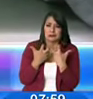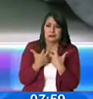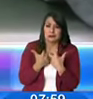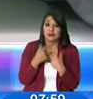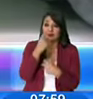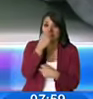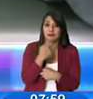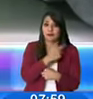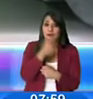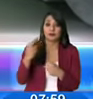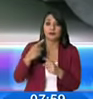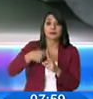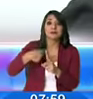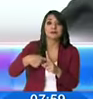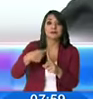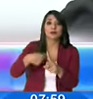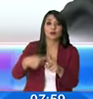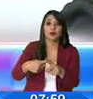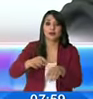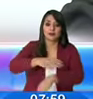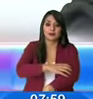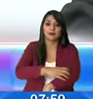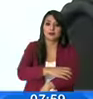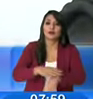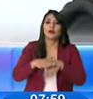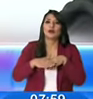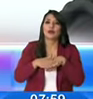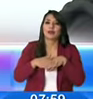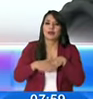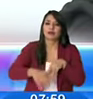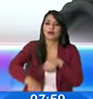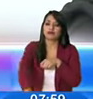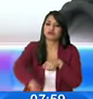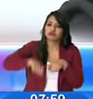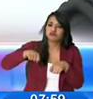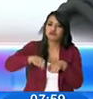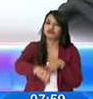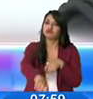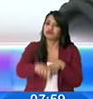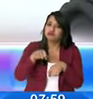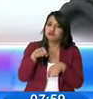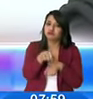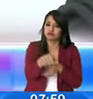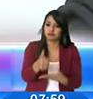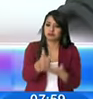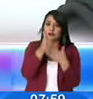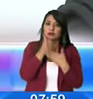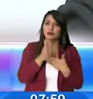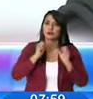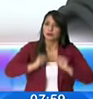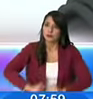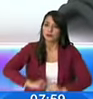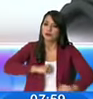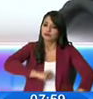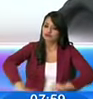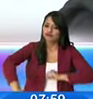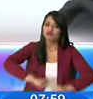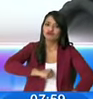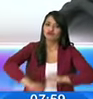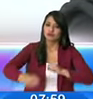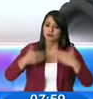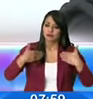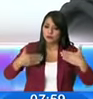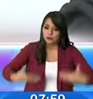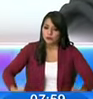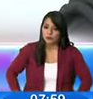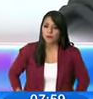cada mes de una de sus rodillas. Le ayudan bastante a uno a tener mucha movilidad,